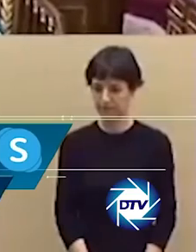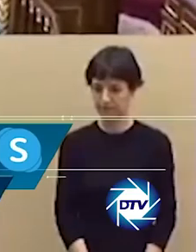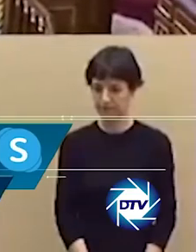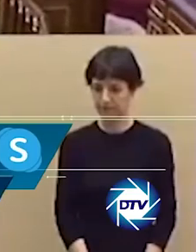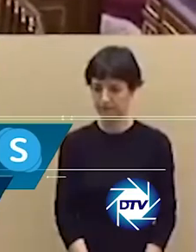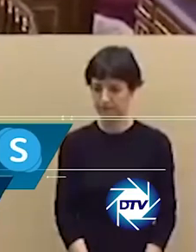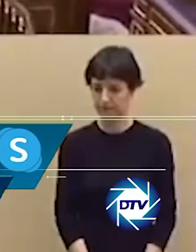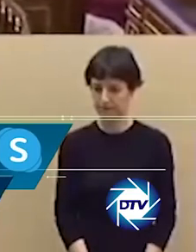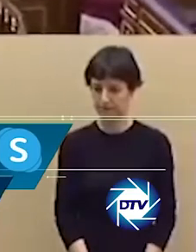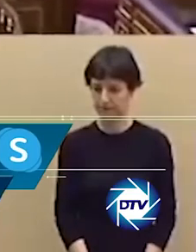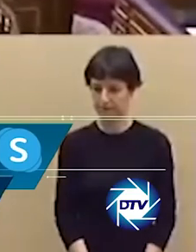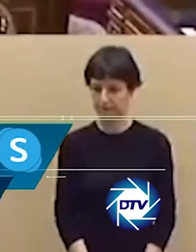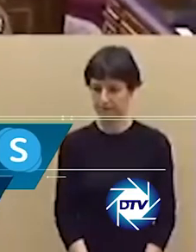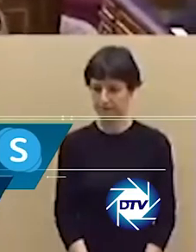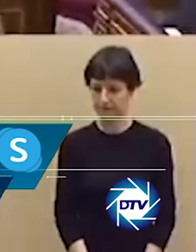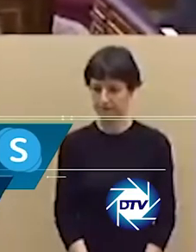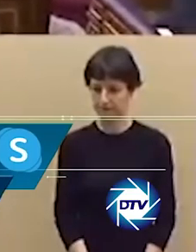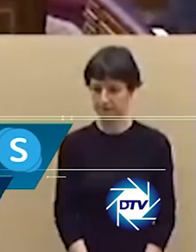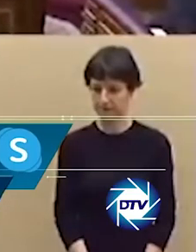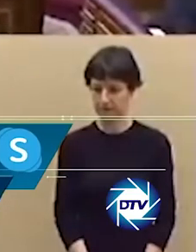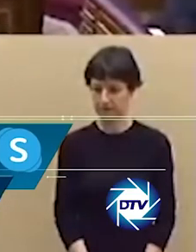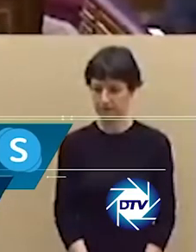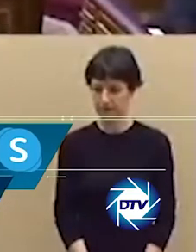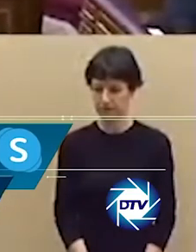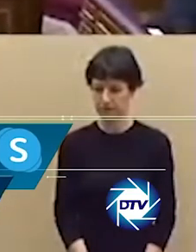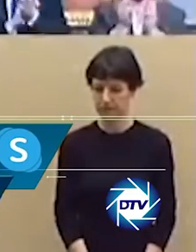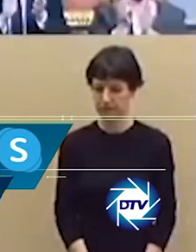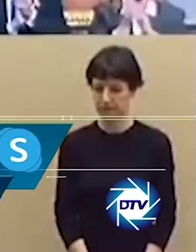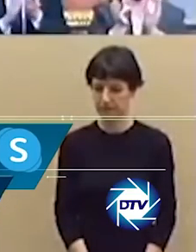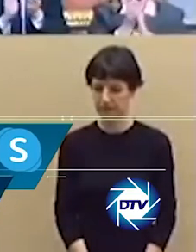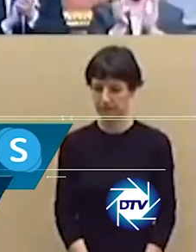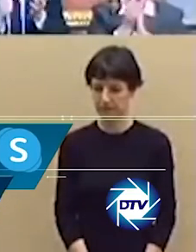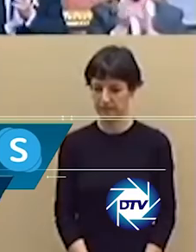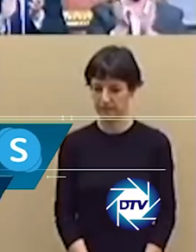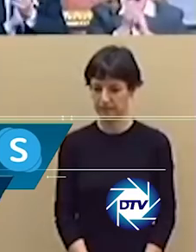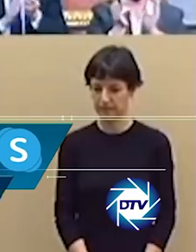acusando a Vox y buscando fórmulas de congraciarse con los socialistas,